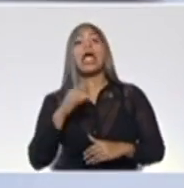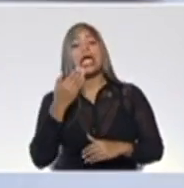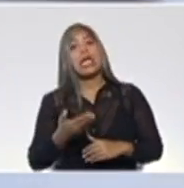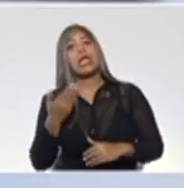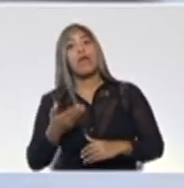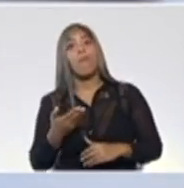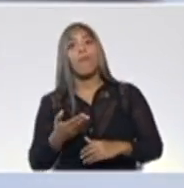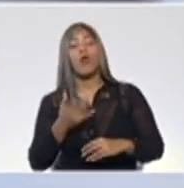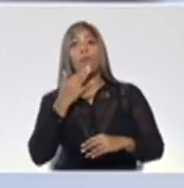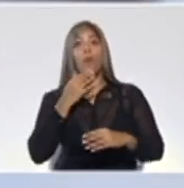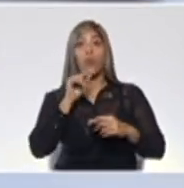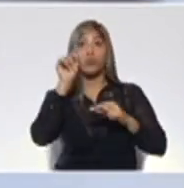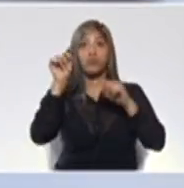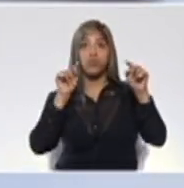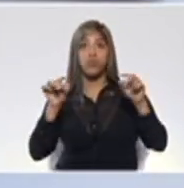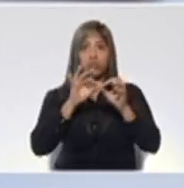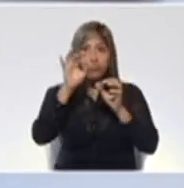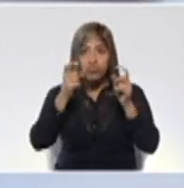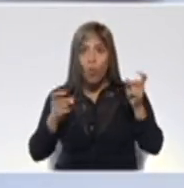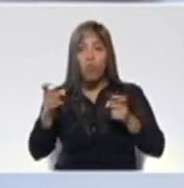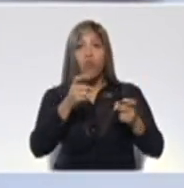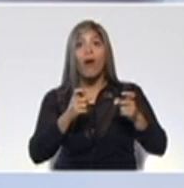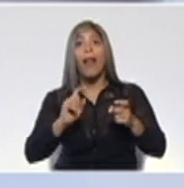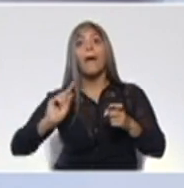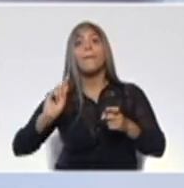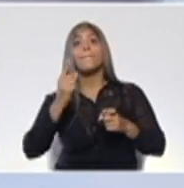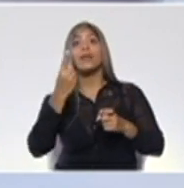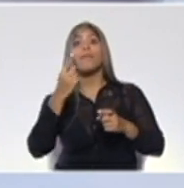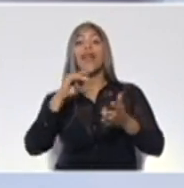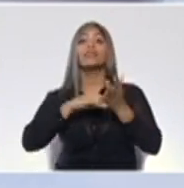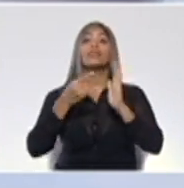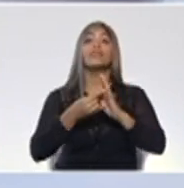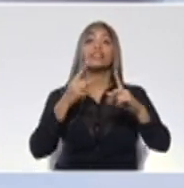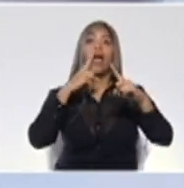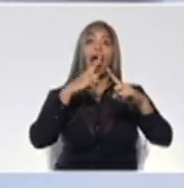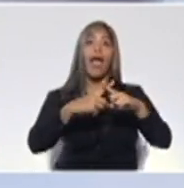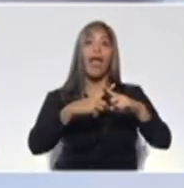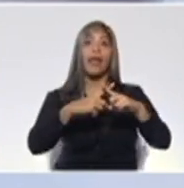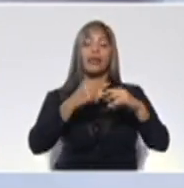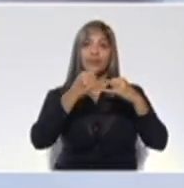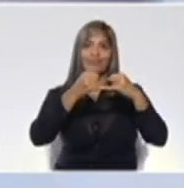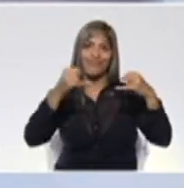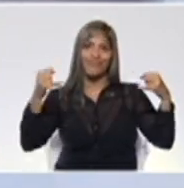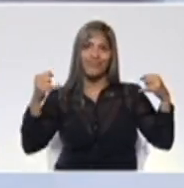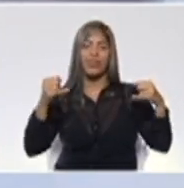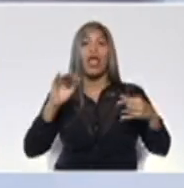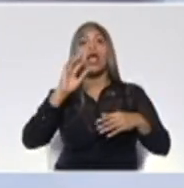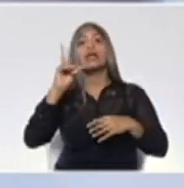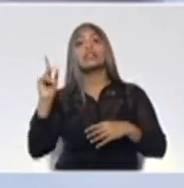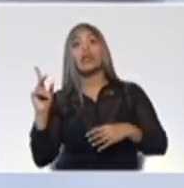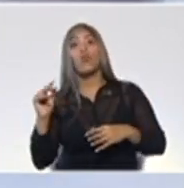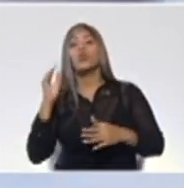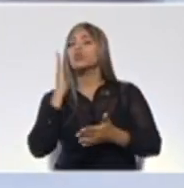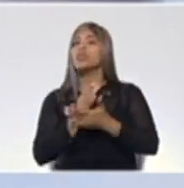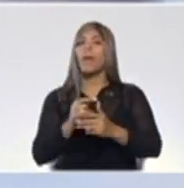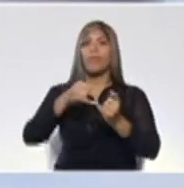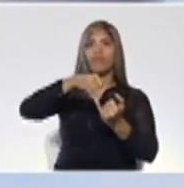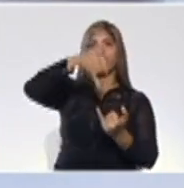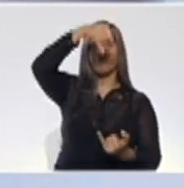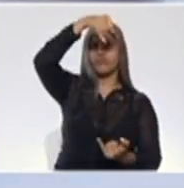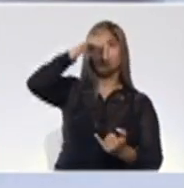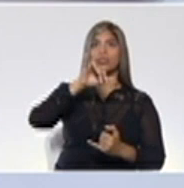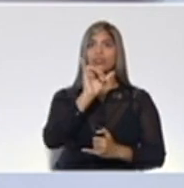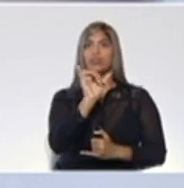importante en el par ordenado es que la primera componente siempre va en el eje X, o el primer número, y el segundo siempre va en el eje